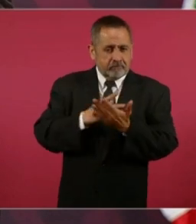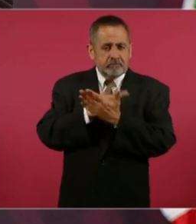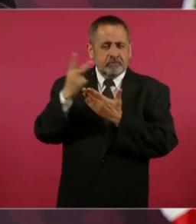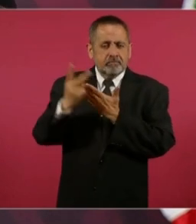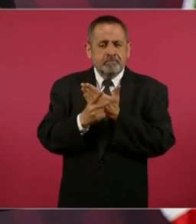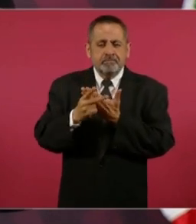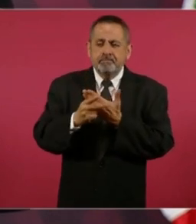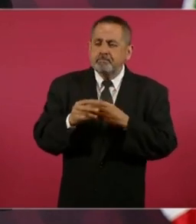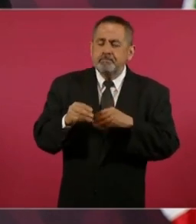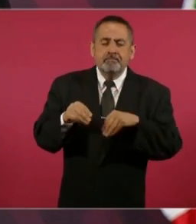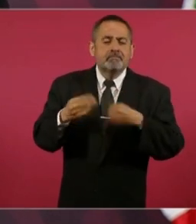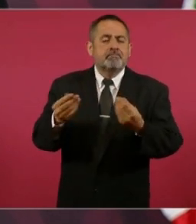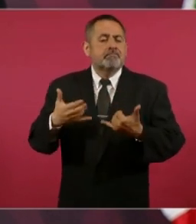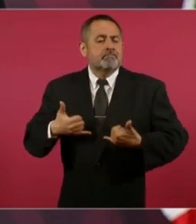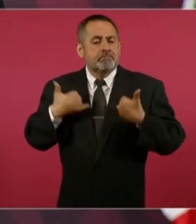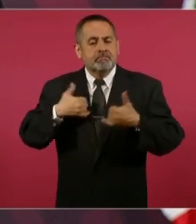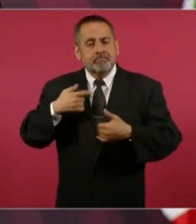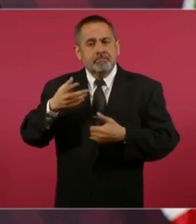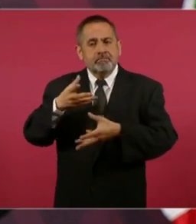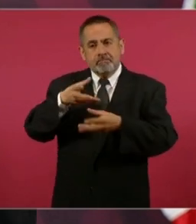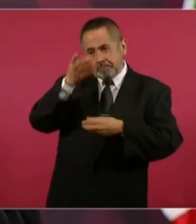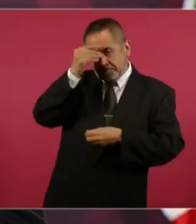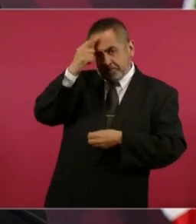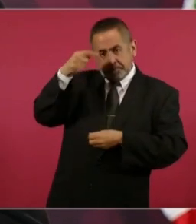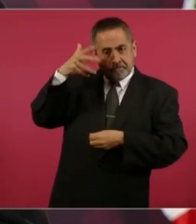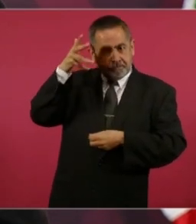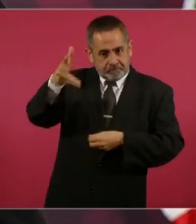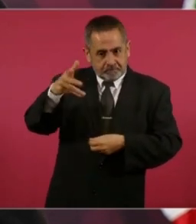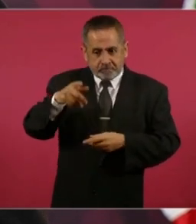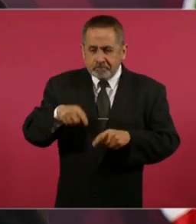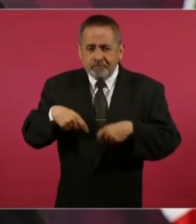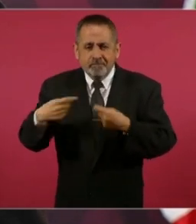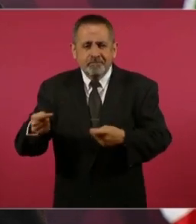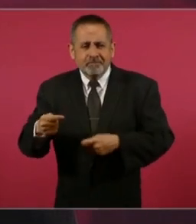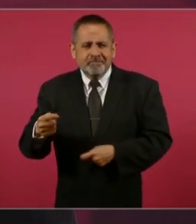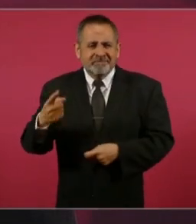solo el programa jóvenes construyendo el futuro